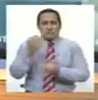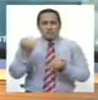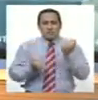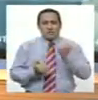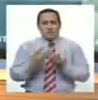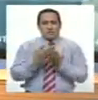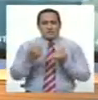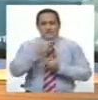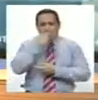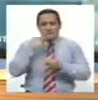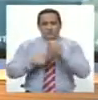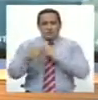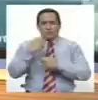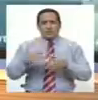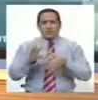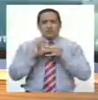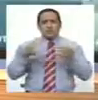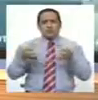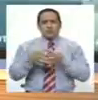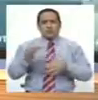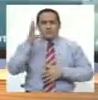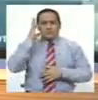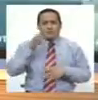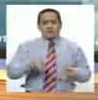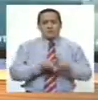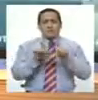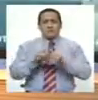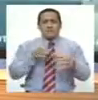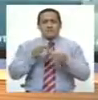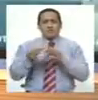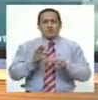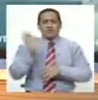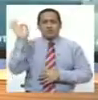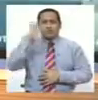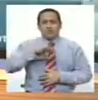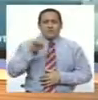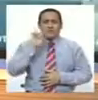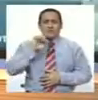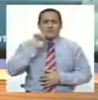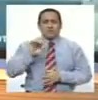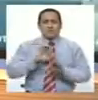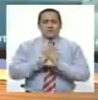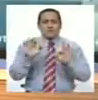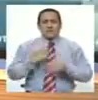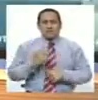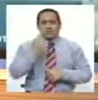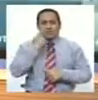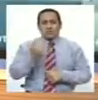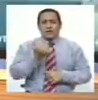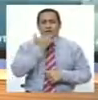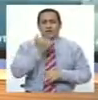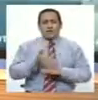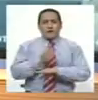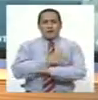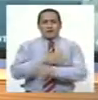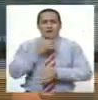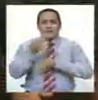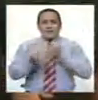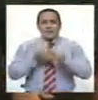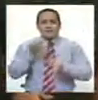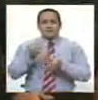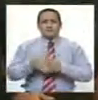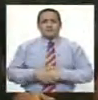con droga vinculado al candidato fujimorista. Urresti precisó que jamás ha mentido, aunque reconoció que hubo un error en las cifras.